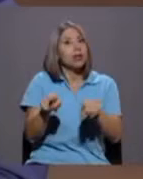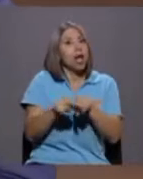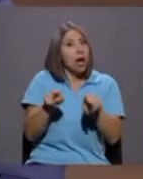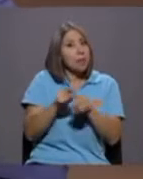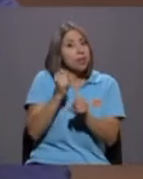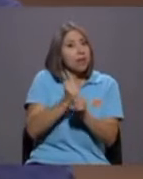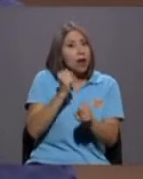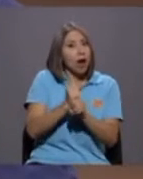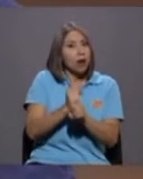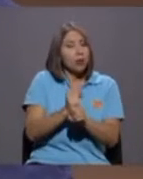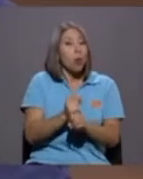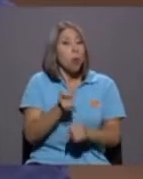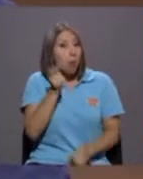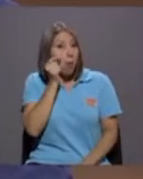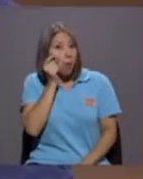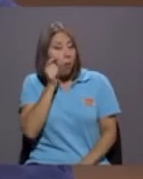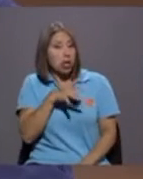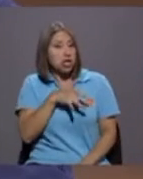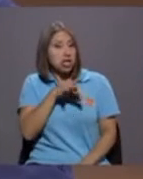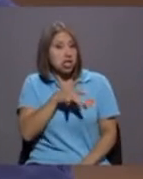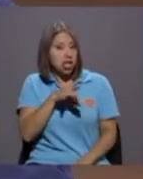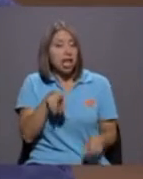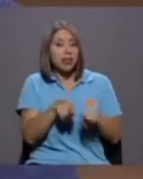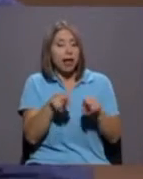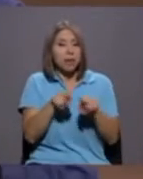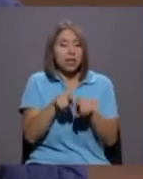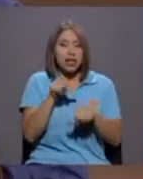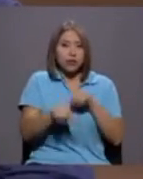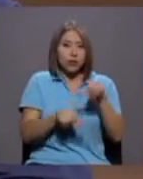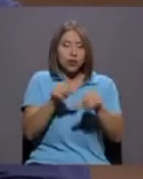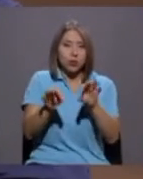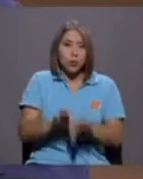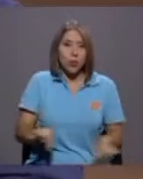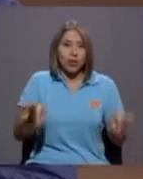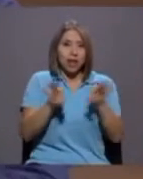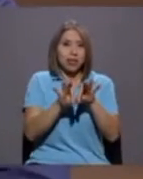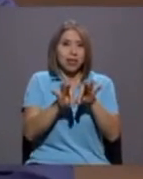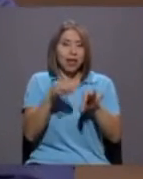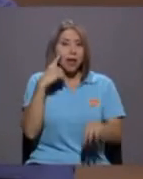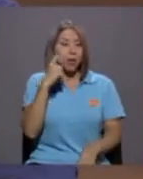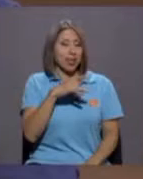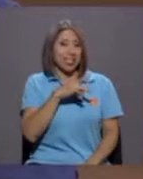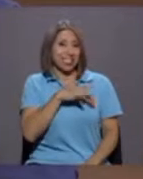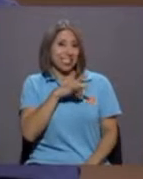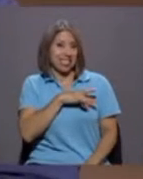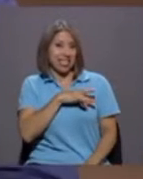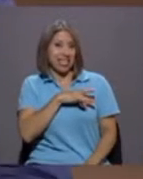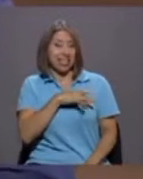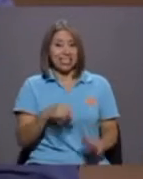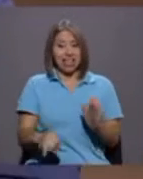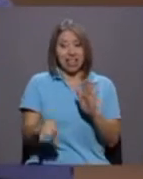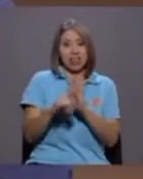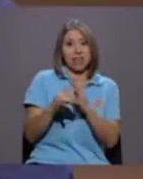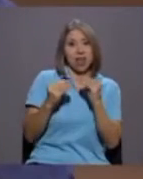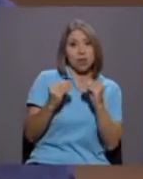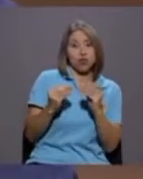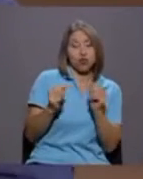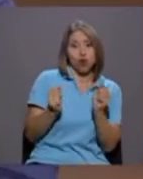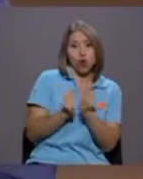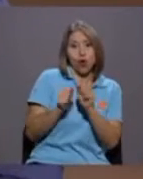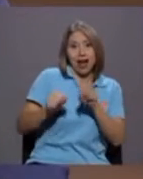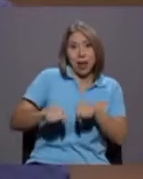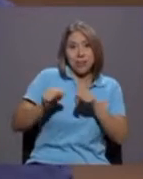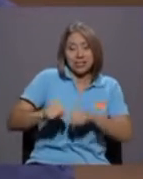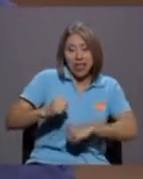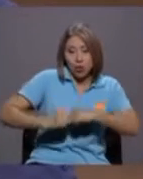curiosamente Chile también viene haciendo un esfuerzo importante, porque Chile se identifica mucho con su capacidad constructiva, pero los enfoques de gestión de riesgo